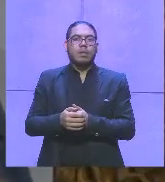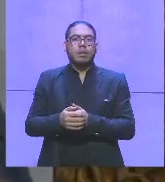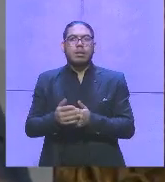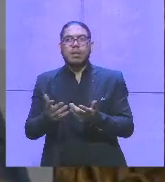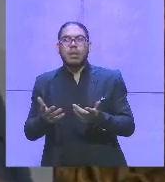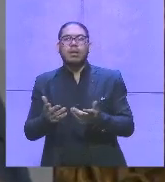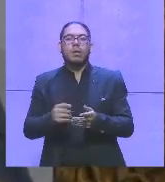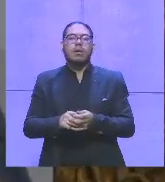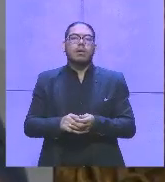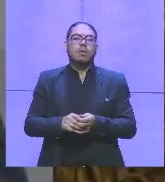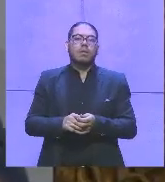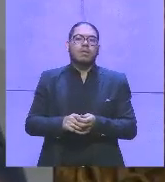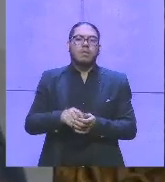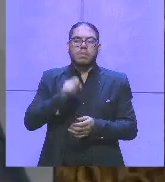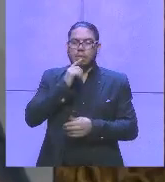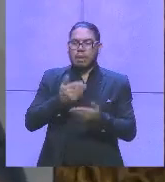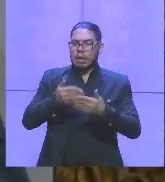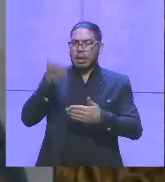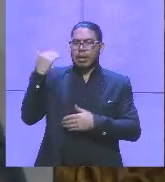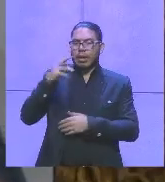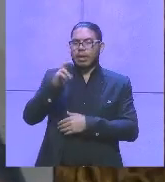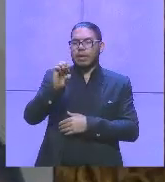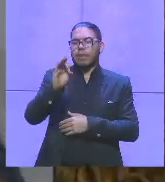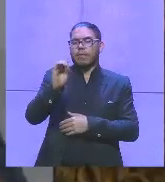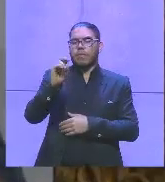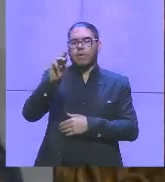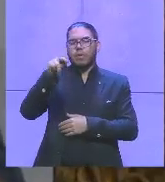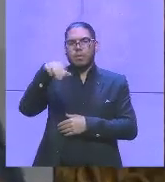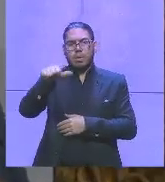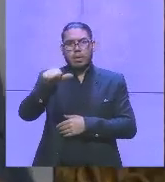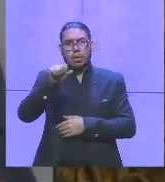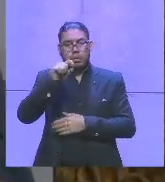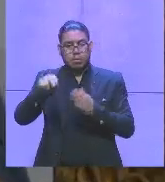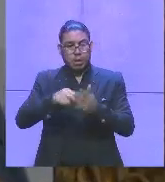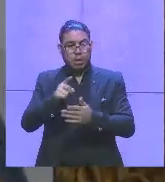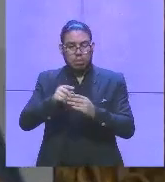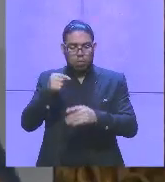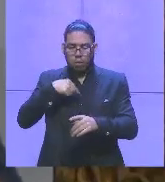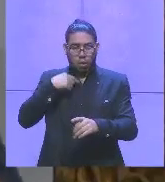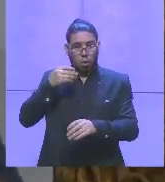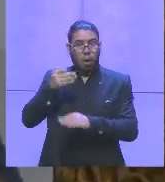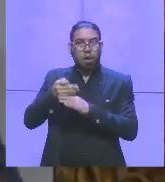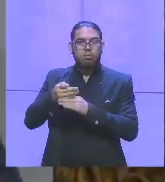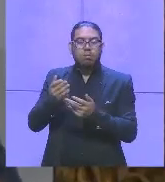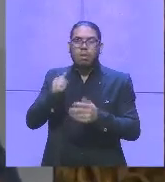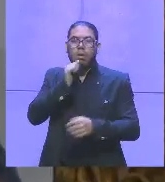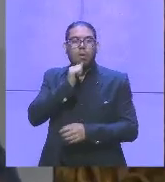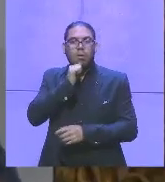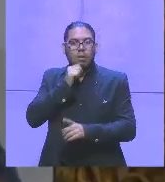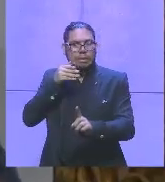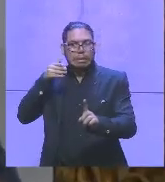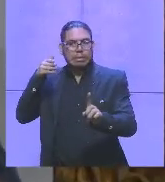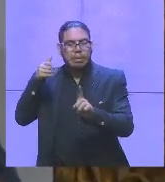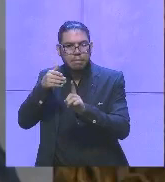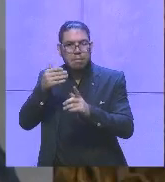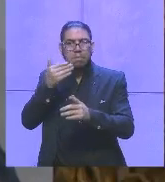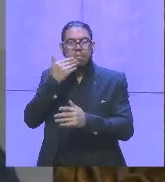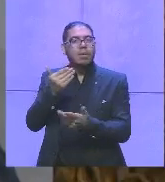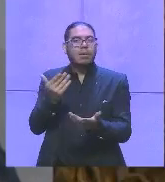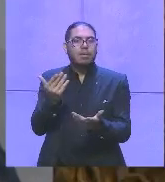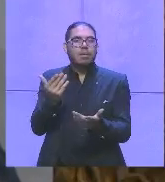la reforma que se le llamó definitiva y que hoy en día vemos que pues, no terminamos de definir cómo queremos organizar a